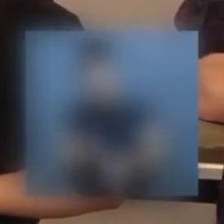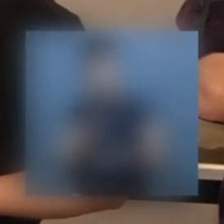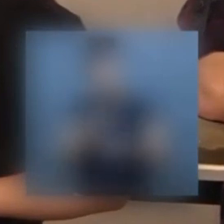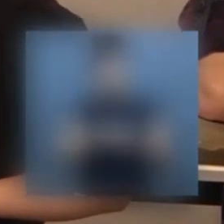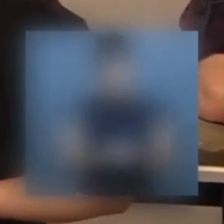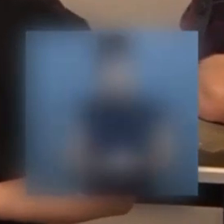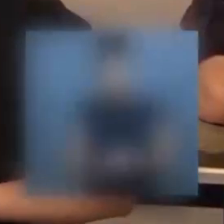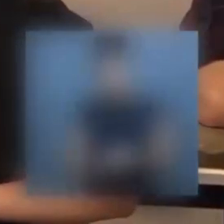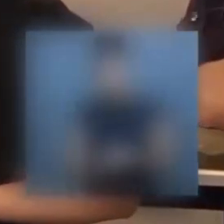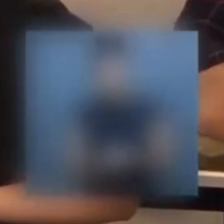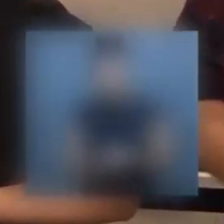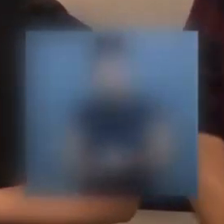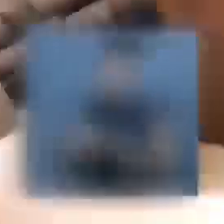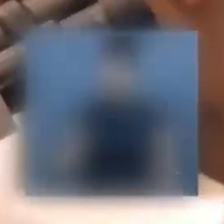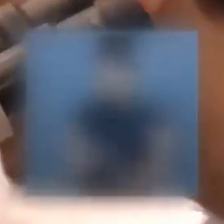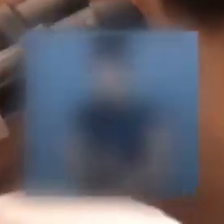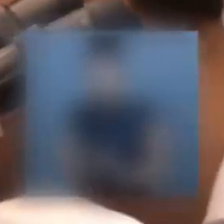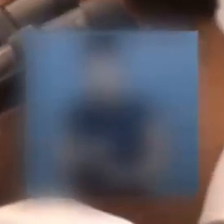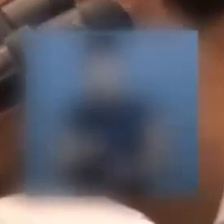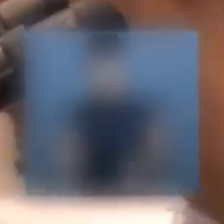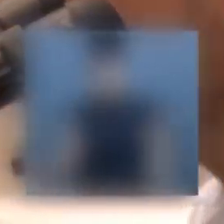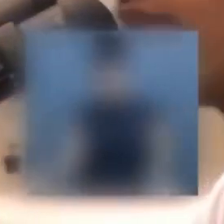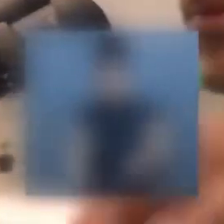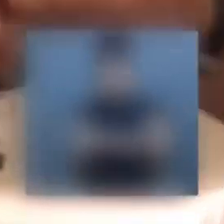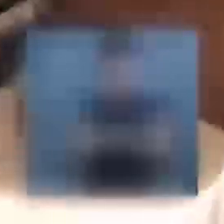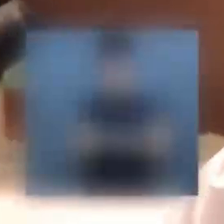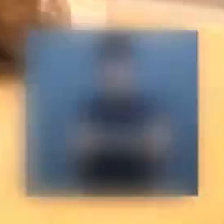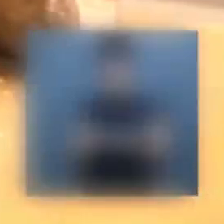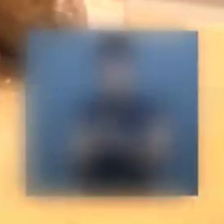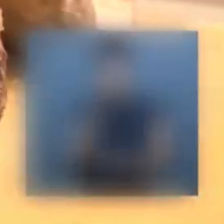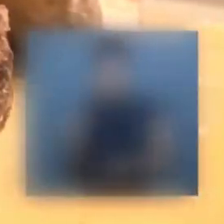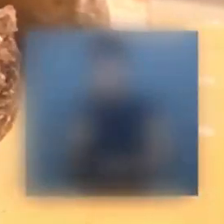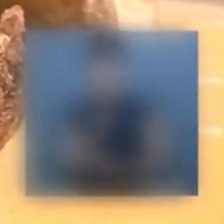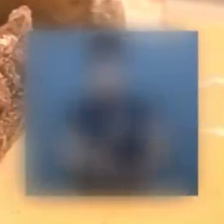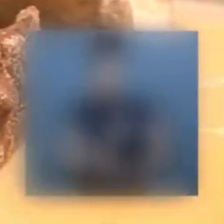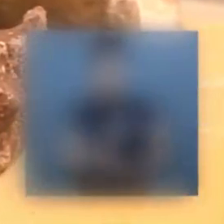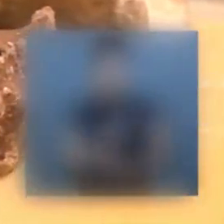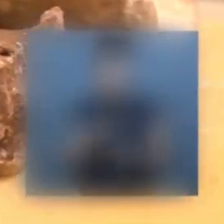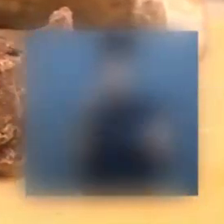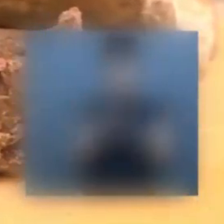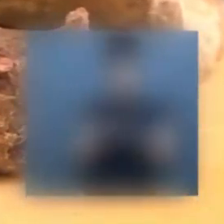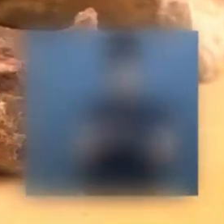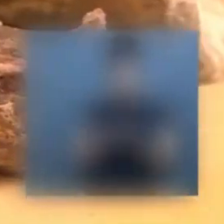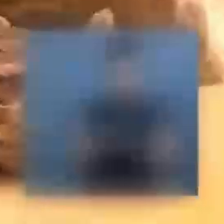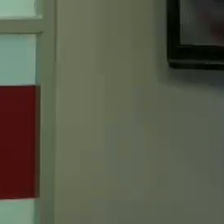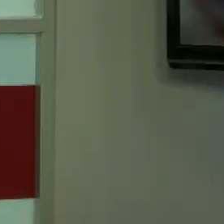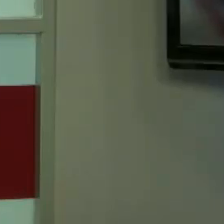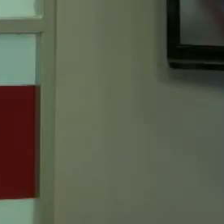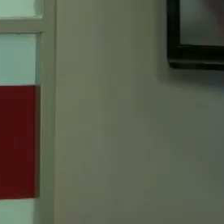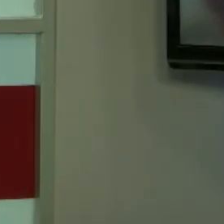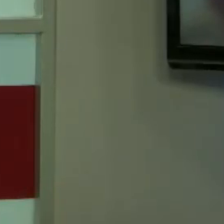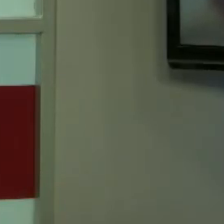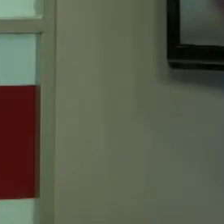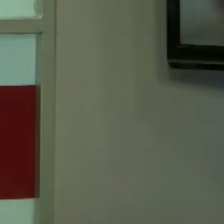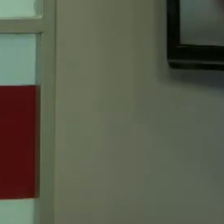atención, centrada en los colosos, es decir, los dinosaurios más grandes que han existido, que justamente los tenemos